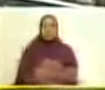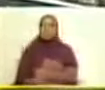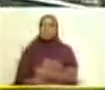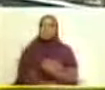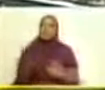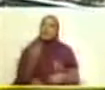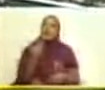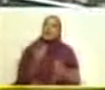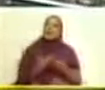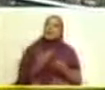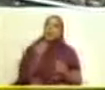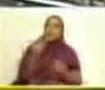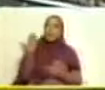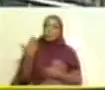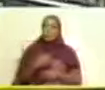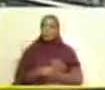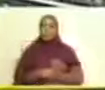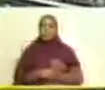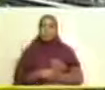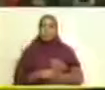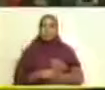Gracias, María Vizcarrondo,